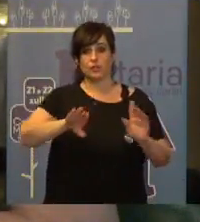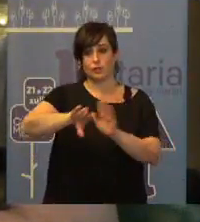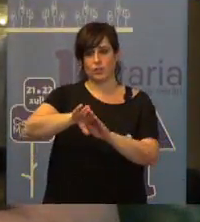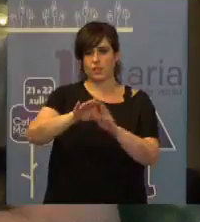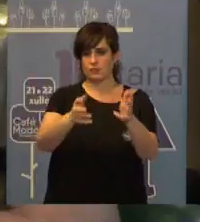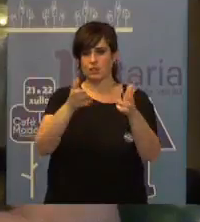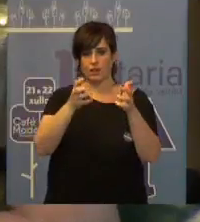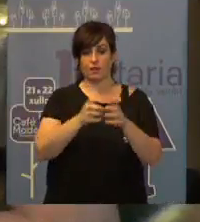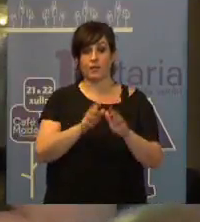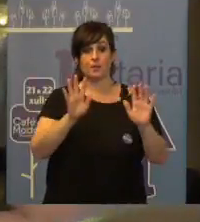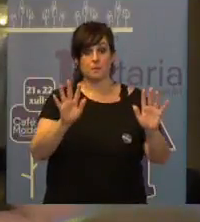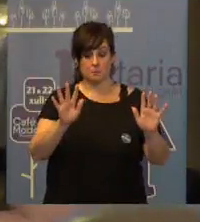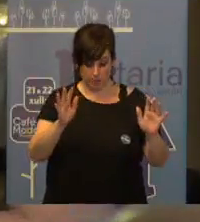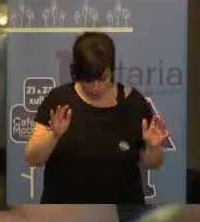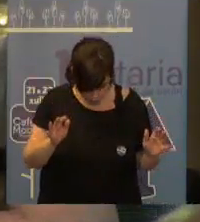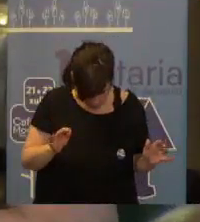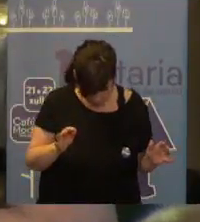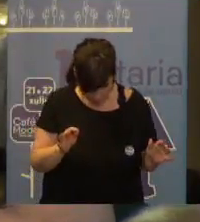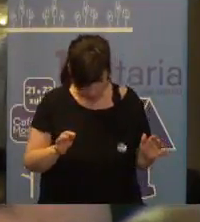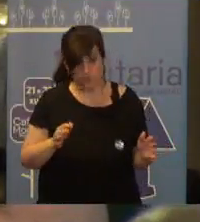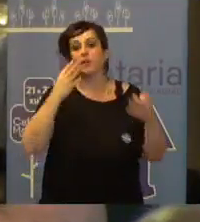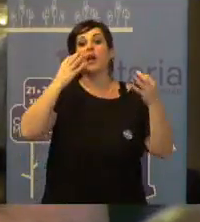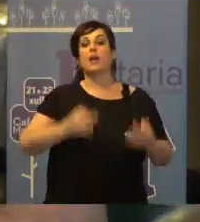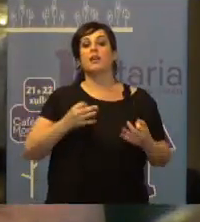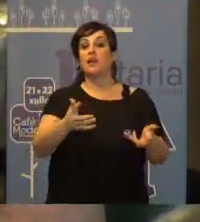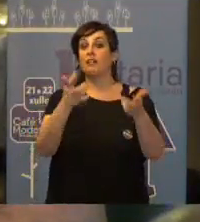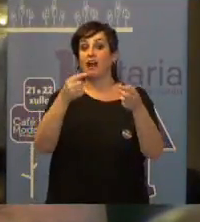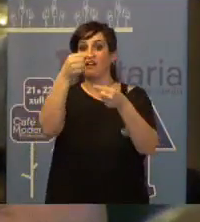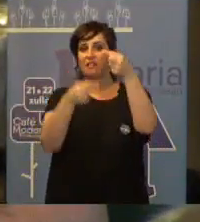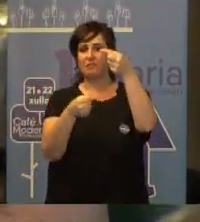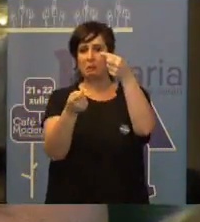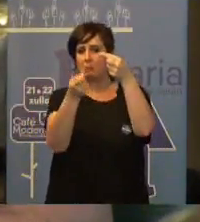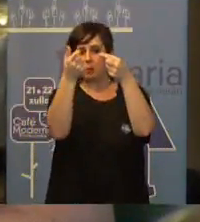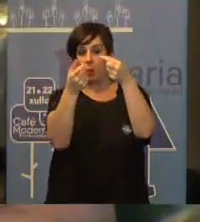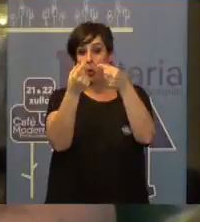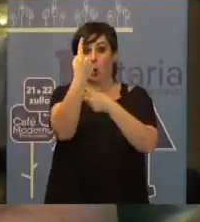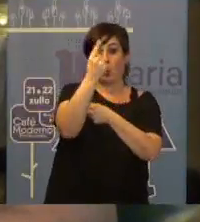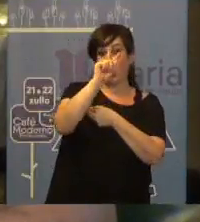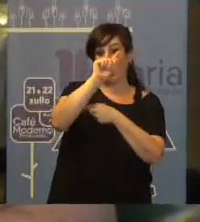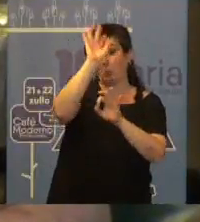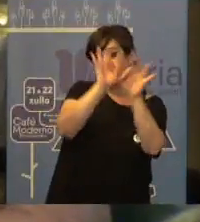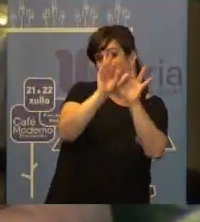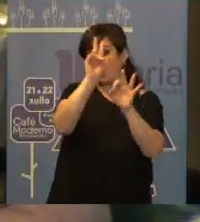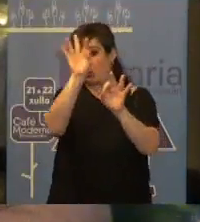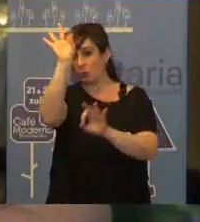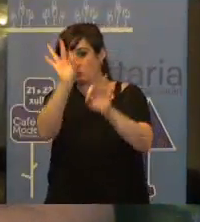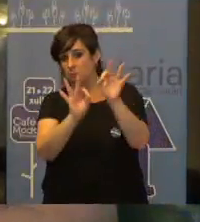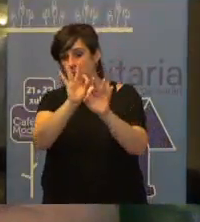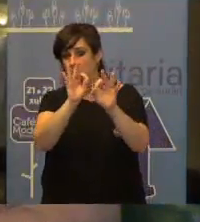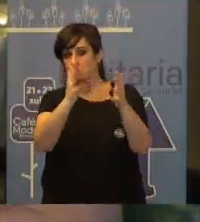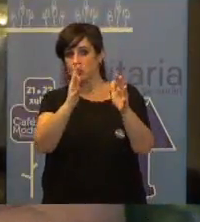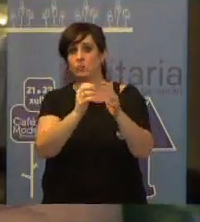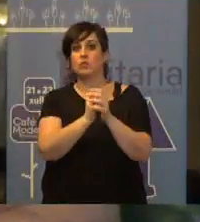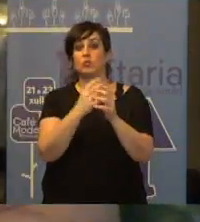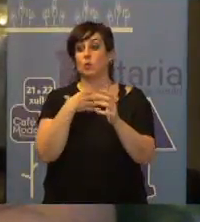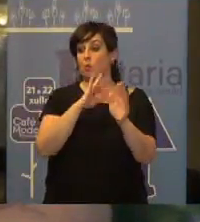gana, pero realmente con márgenes moi estreitos, sobre o 1, 2%, ou 3%, nas últimas con un marxe un